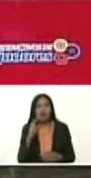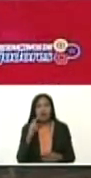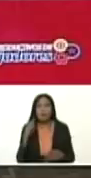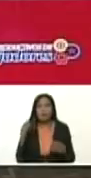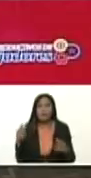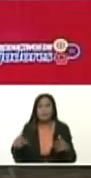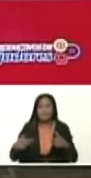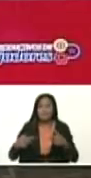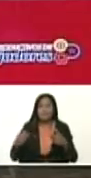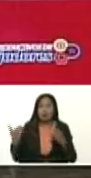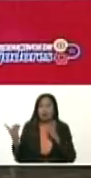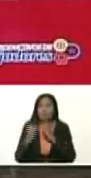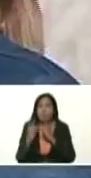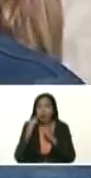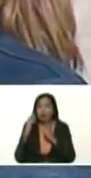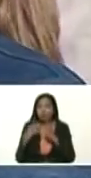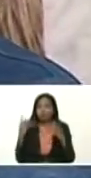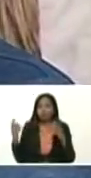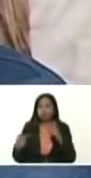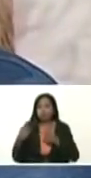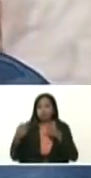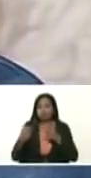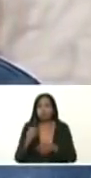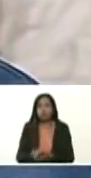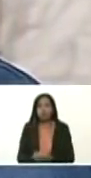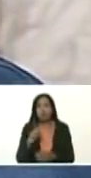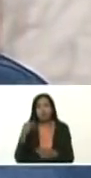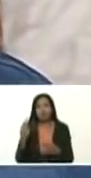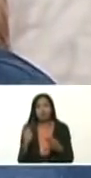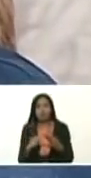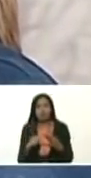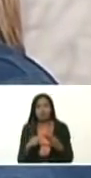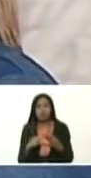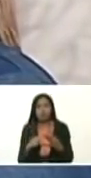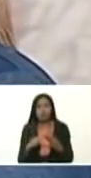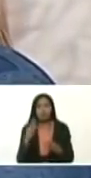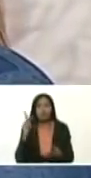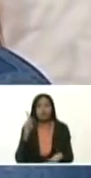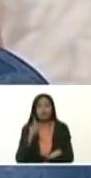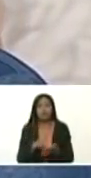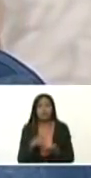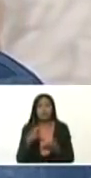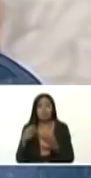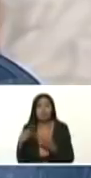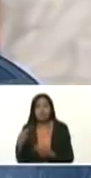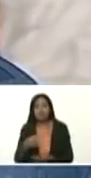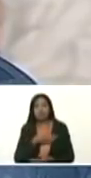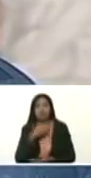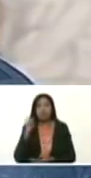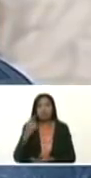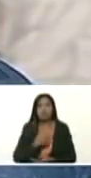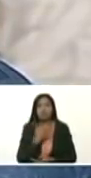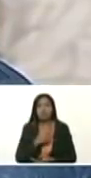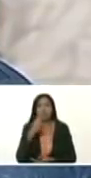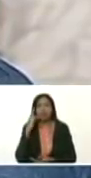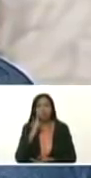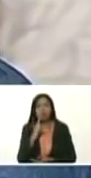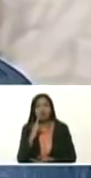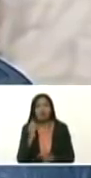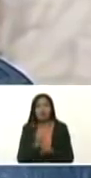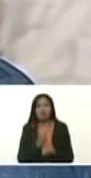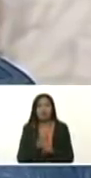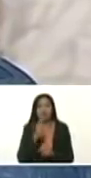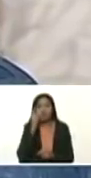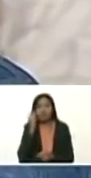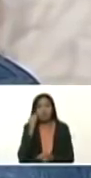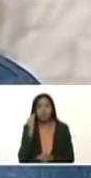aquí. Marianne. Sí, la próxima. Participación en las universidades socialistas universitarias bolivarianas de los trabajadores